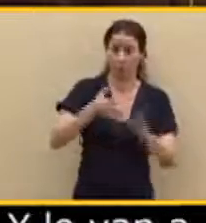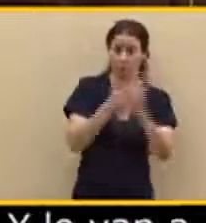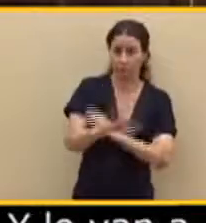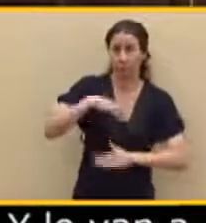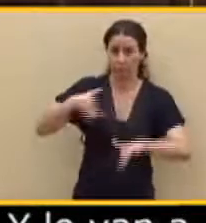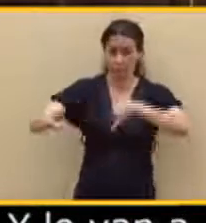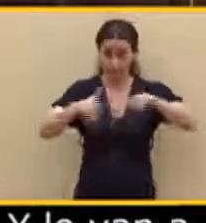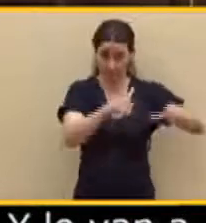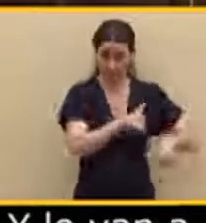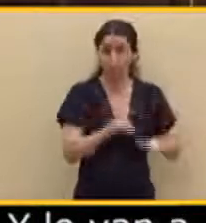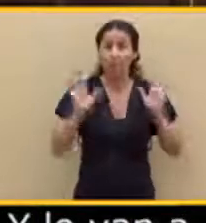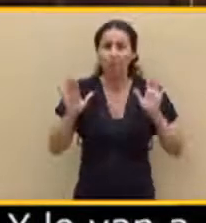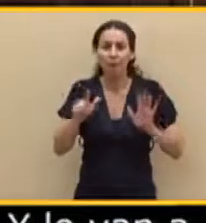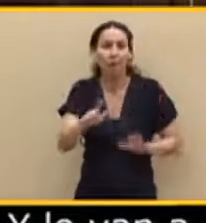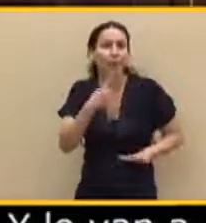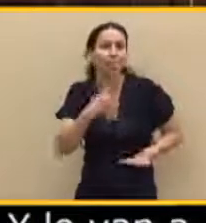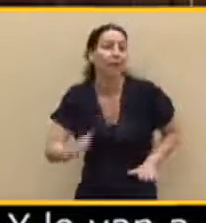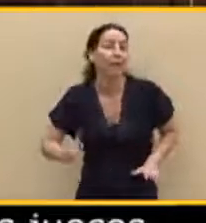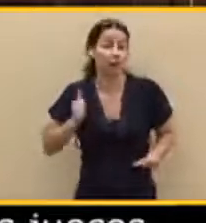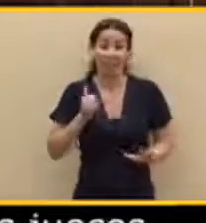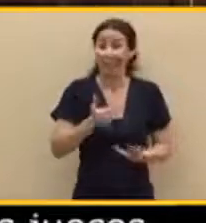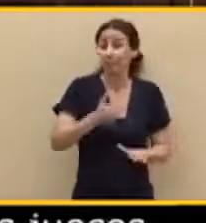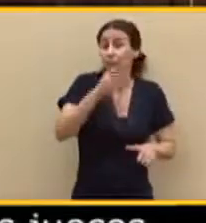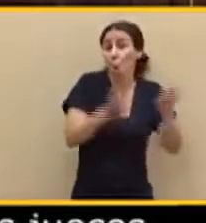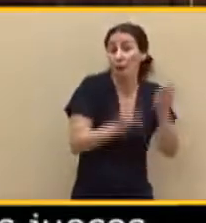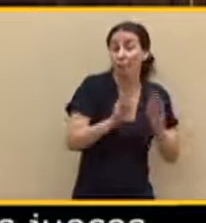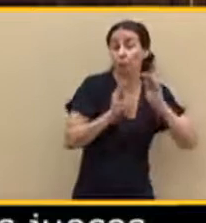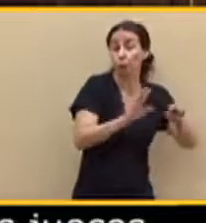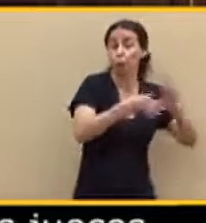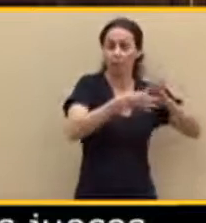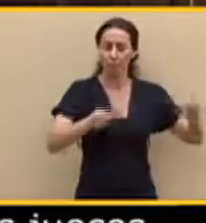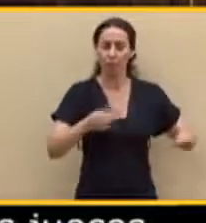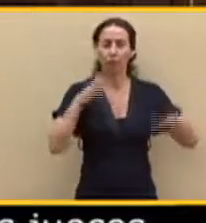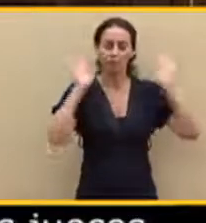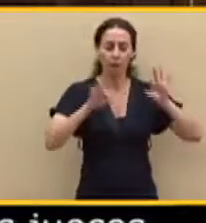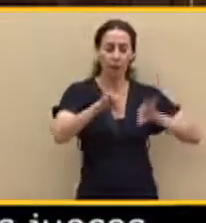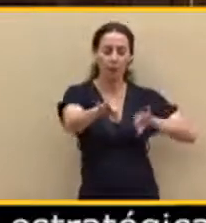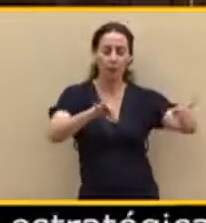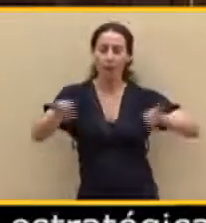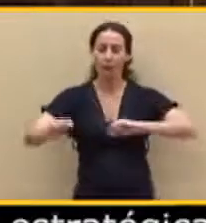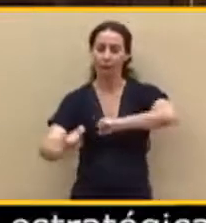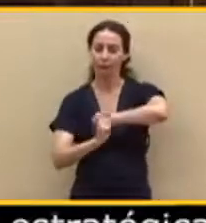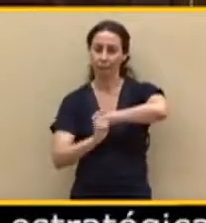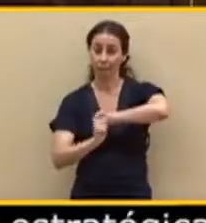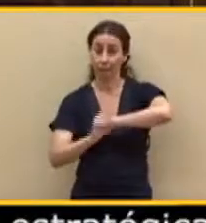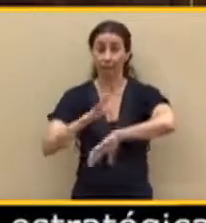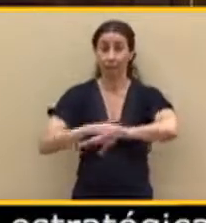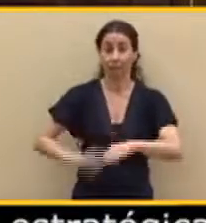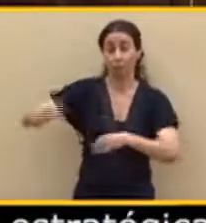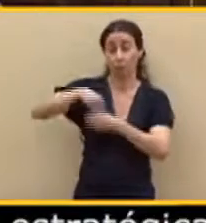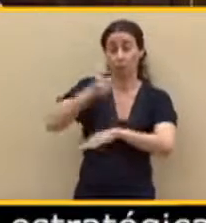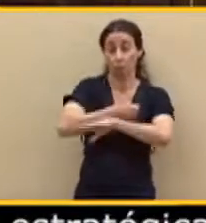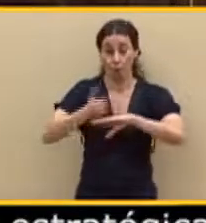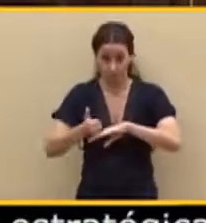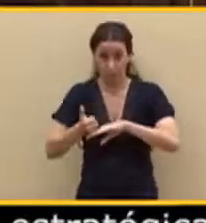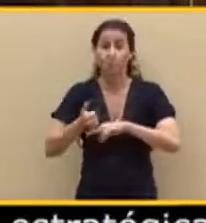que sus jueces amigos acaban de ser colocados en posiciones estratégicas de la Audiencia Nacional. La señora Concepción Espejel al frente de la Sala